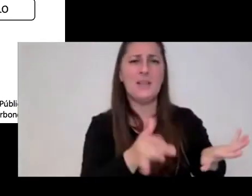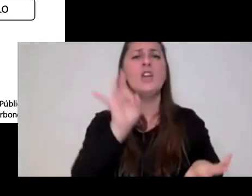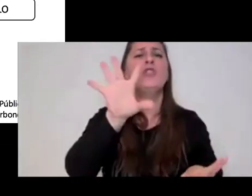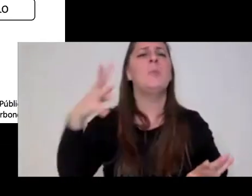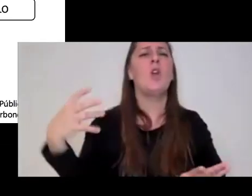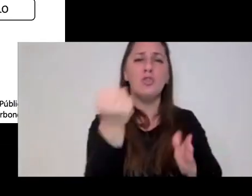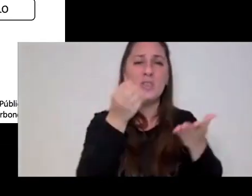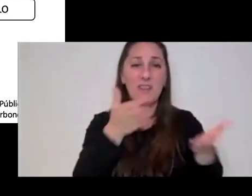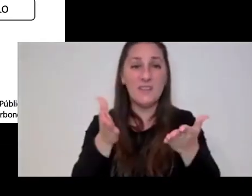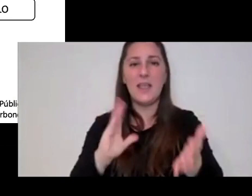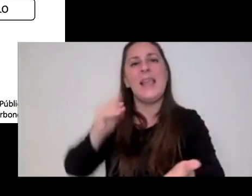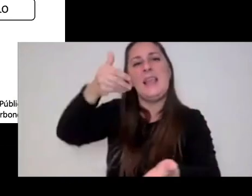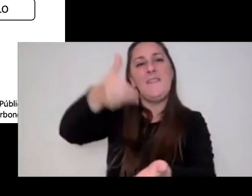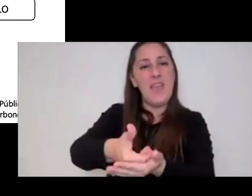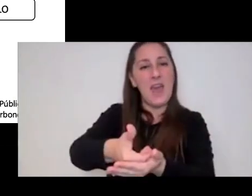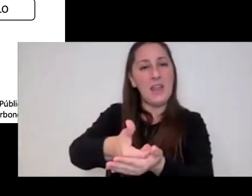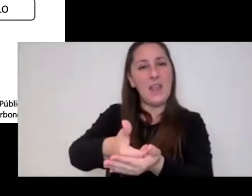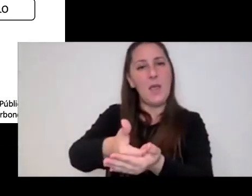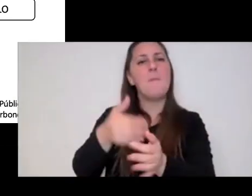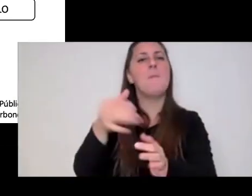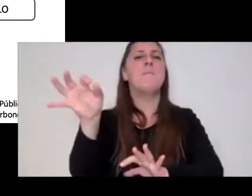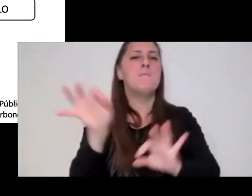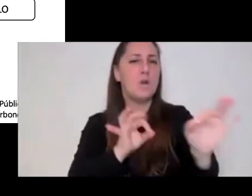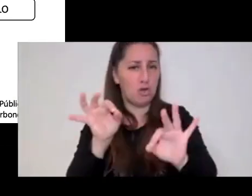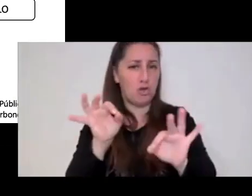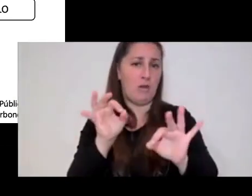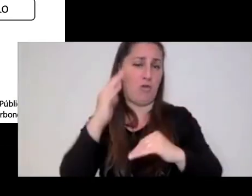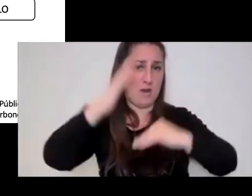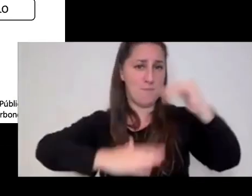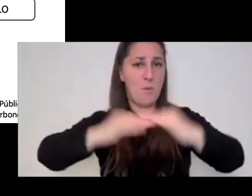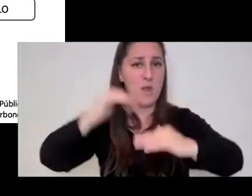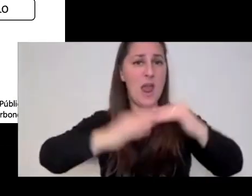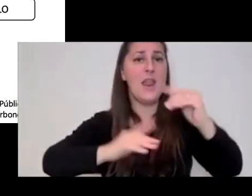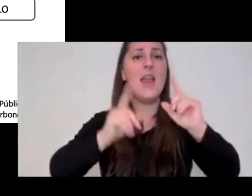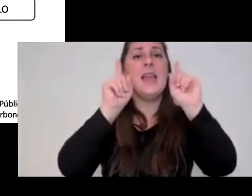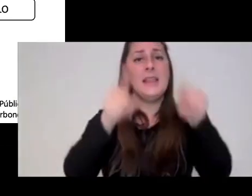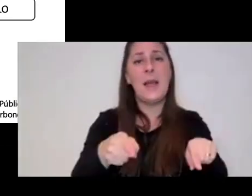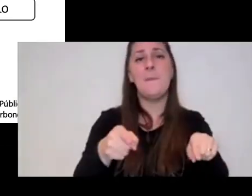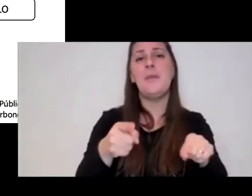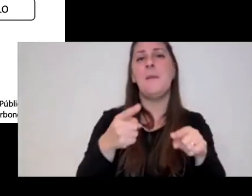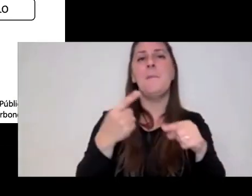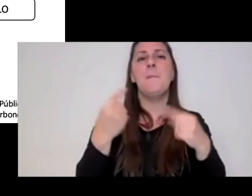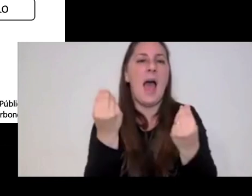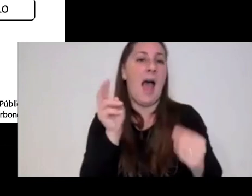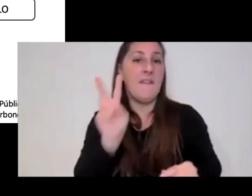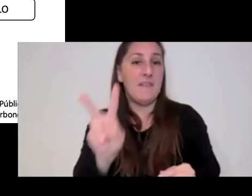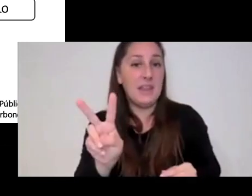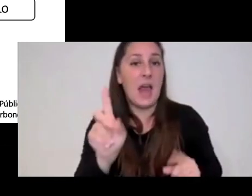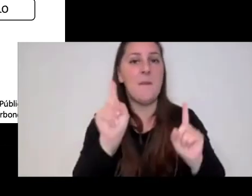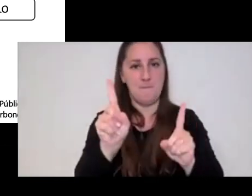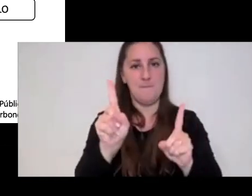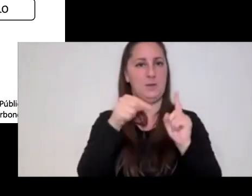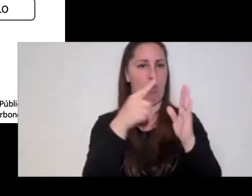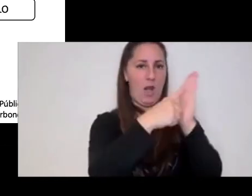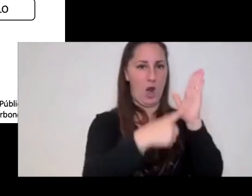un proyecto que sea proyecto inmobiliario y a su vez que utilice el vehículo habilitado por la norma. Y el tema del